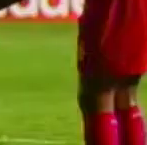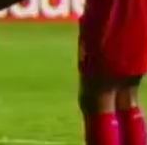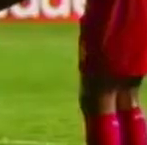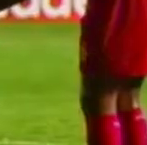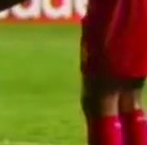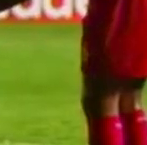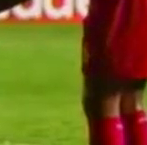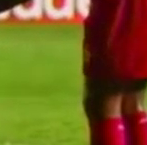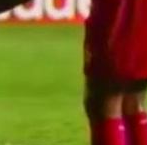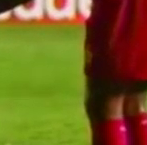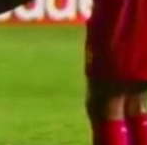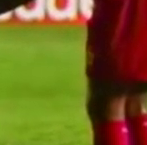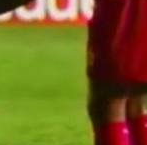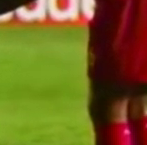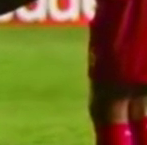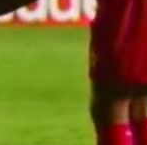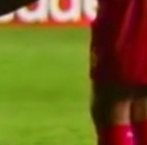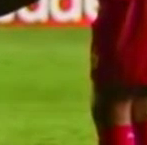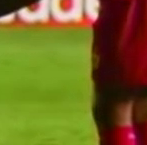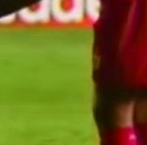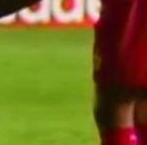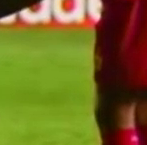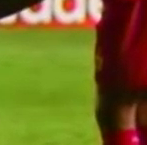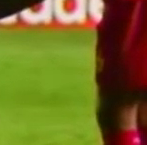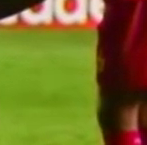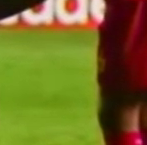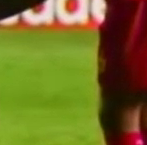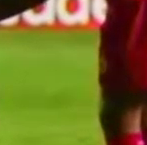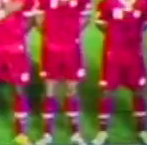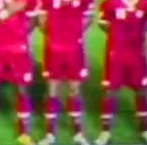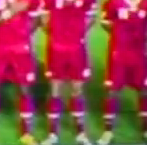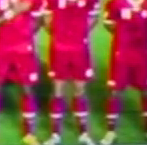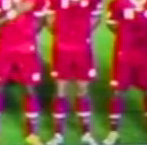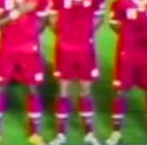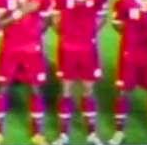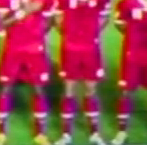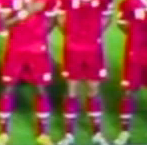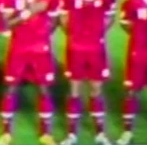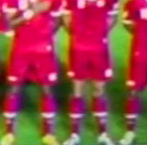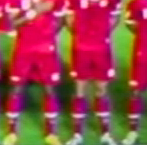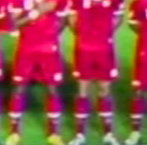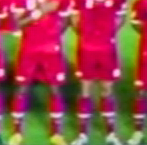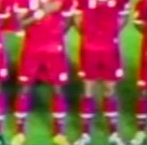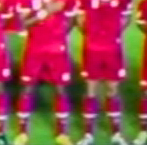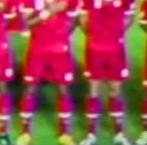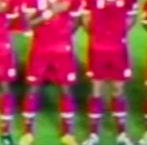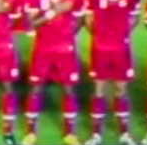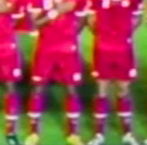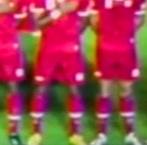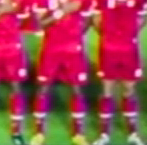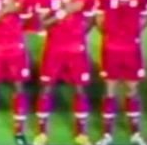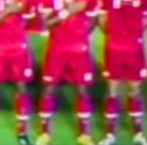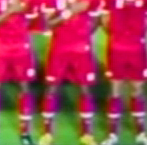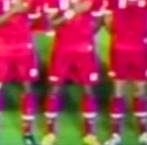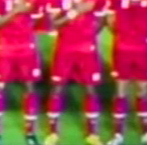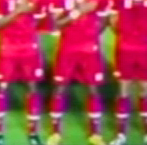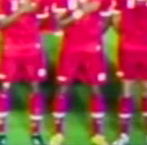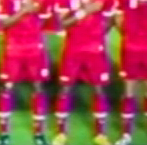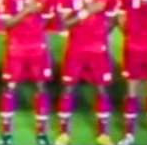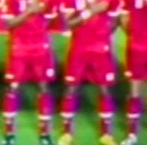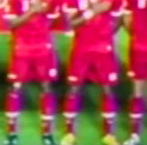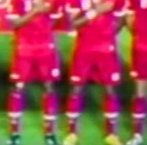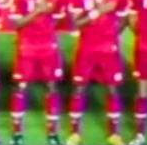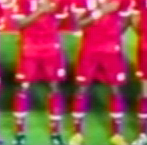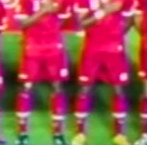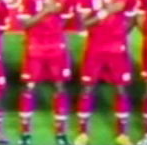les dará una gran bienvenida. Será una fiesta americana en las graderías del Pascual. Más información en